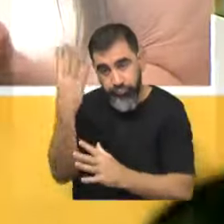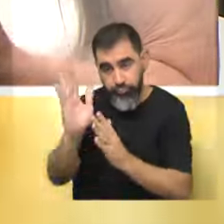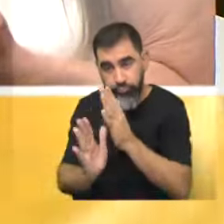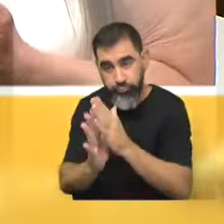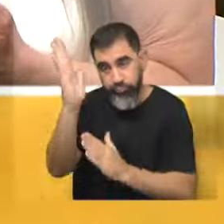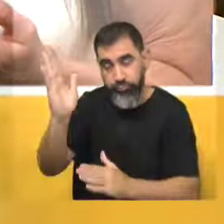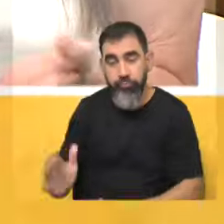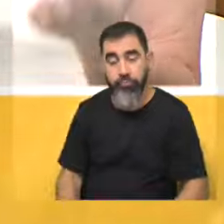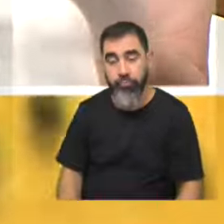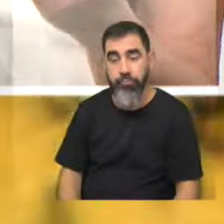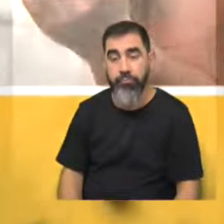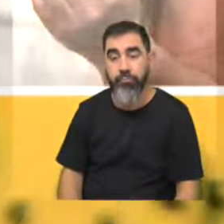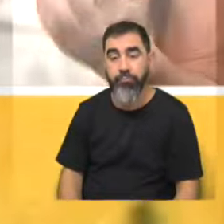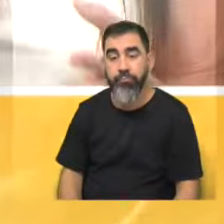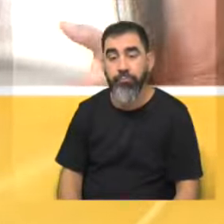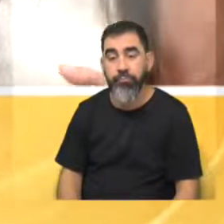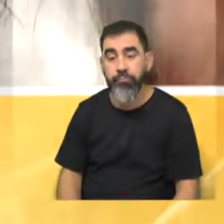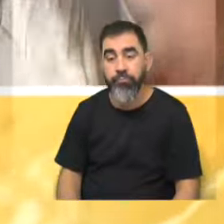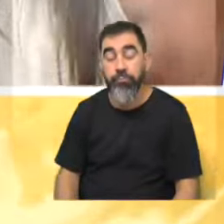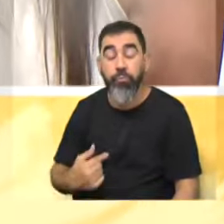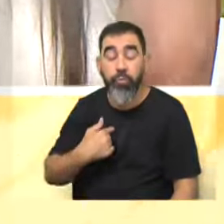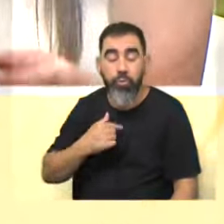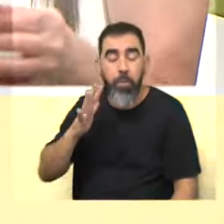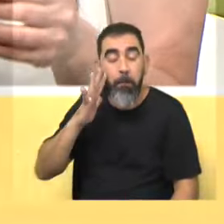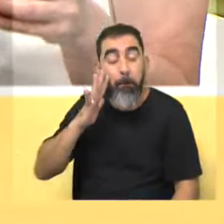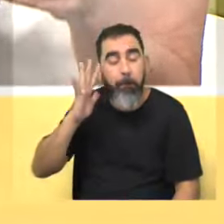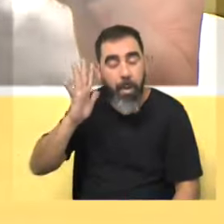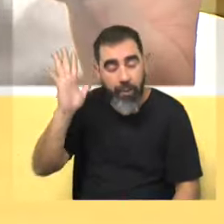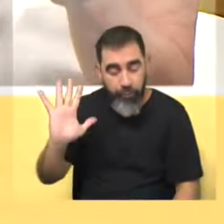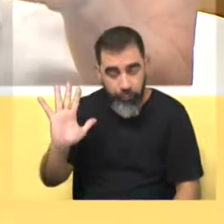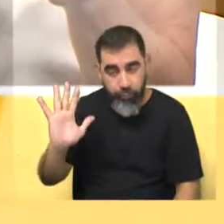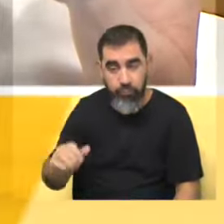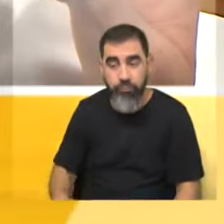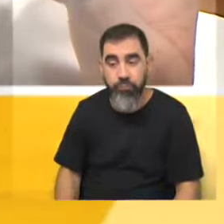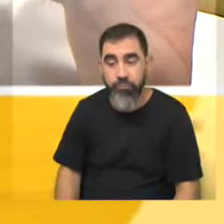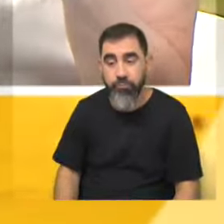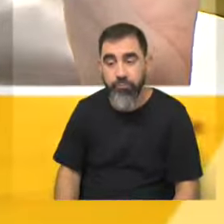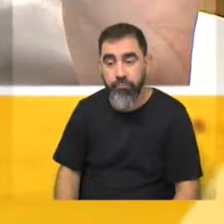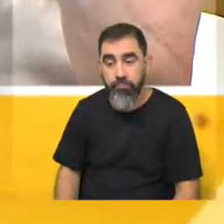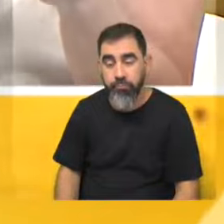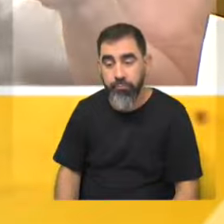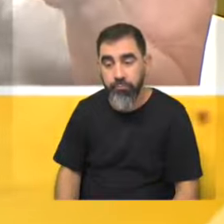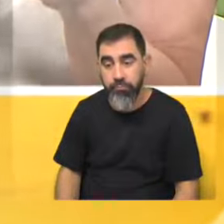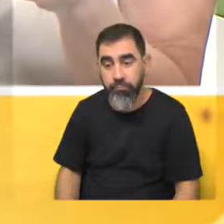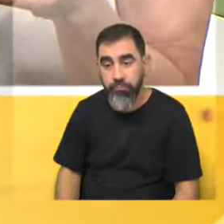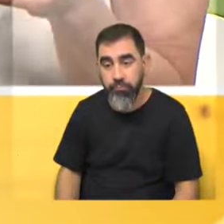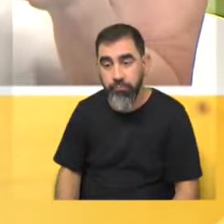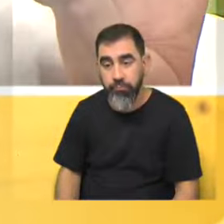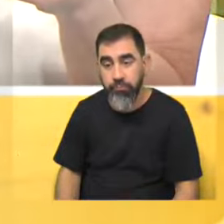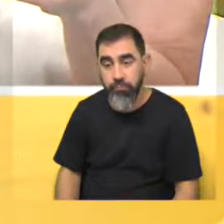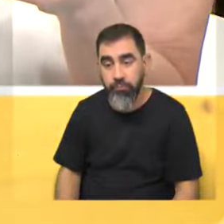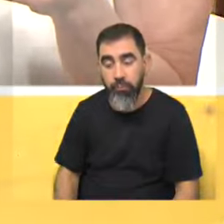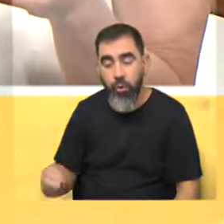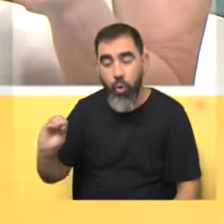mundo exterior, ¿sí? Entonces, yo supongo que el individuo que está acá, que es un inmaduro, que es